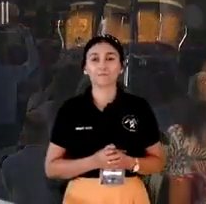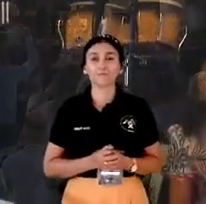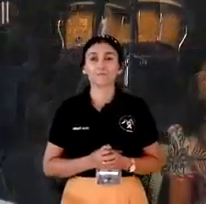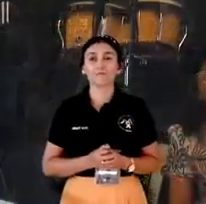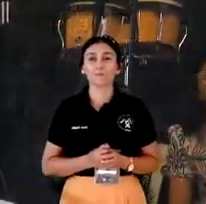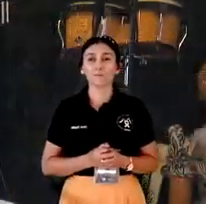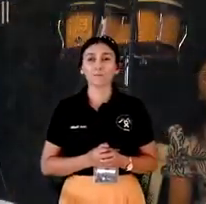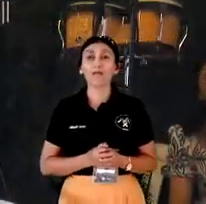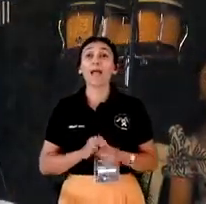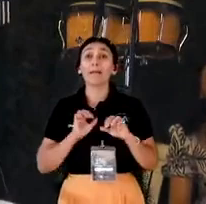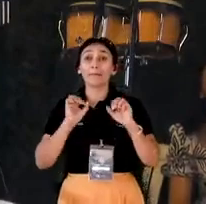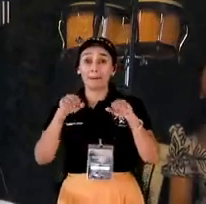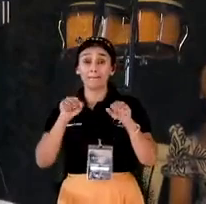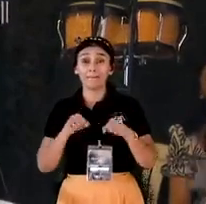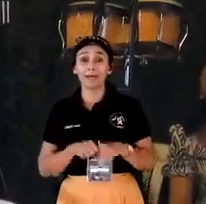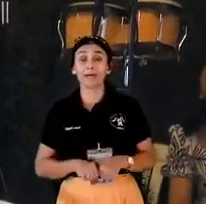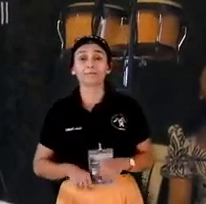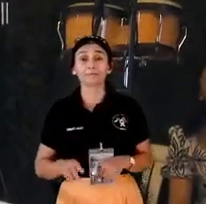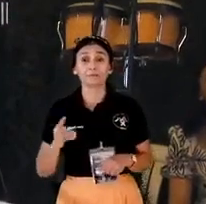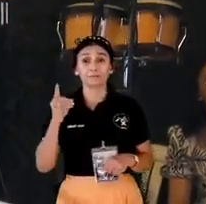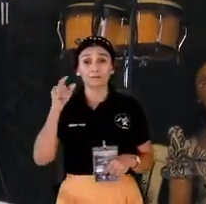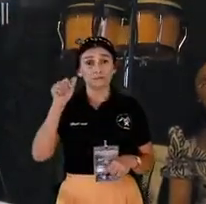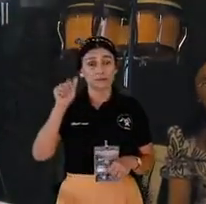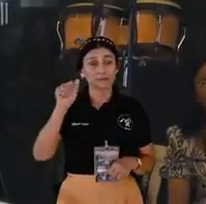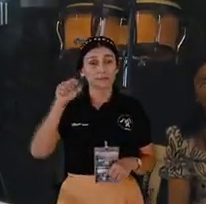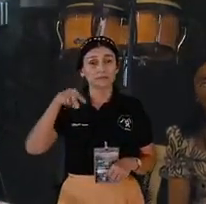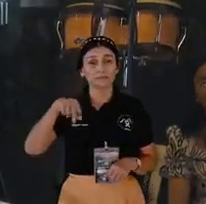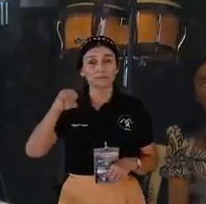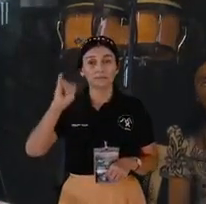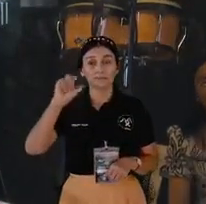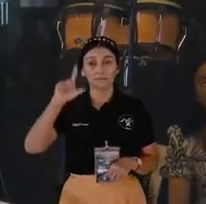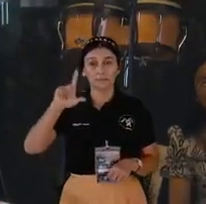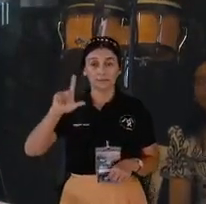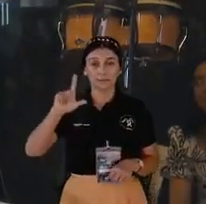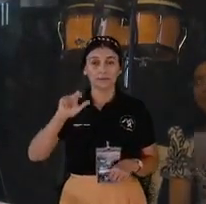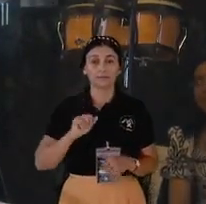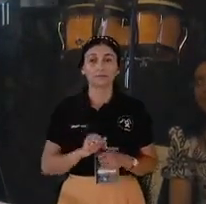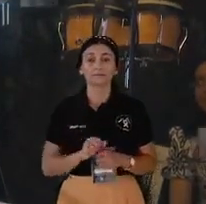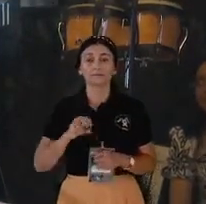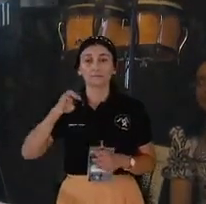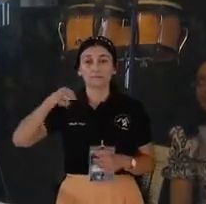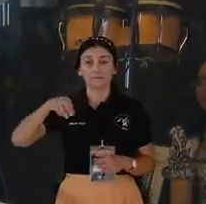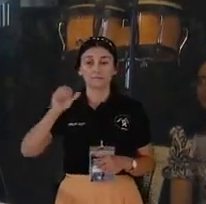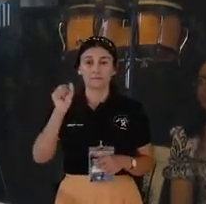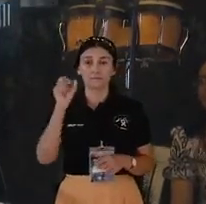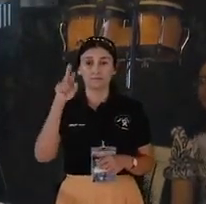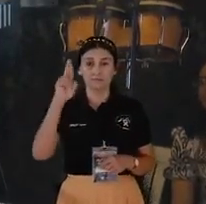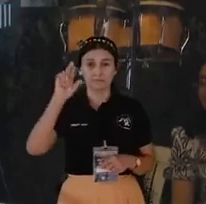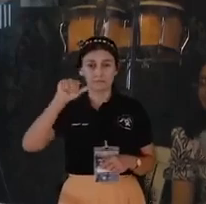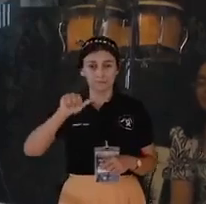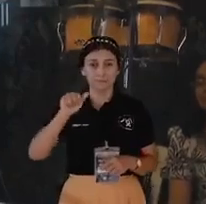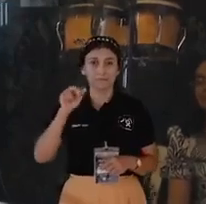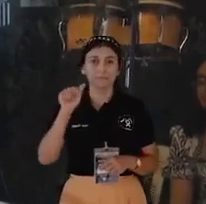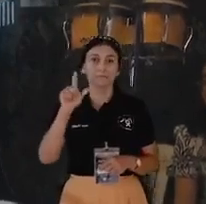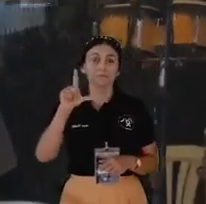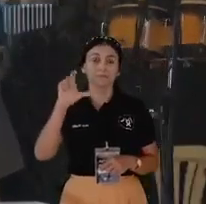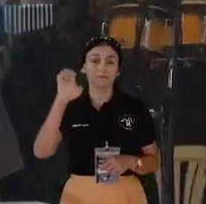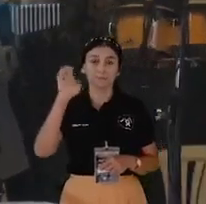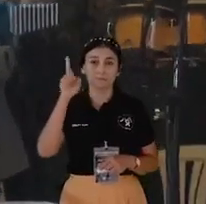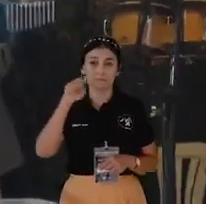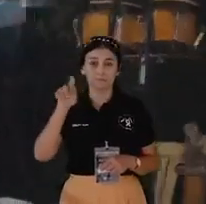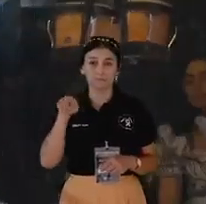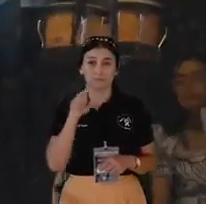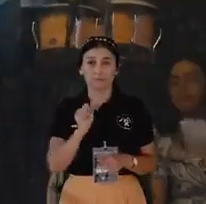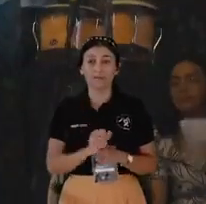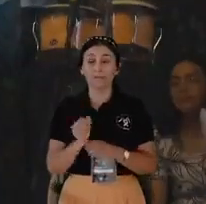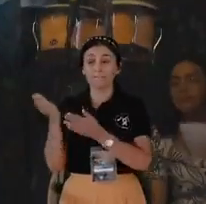hermano Daniel Morales. Él es nuestro asesor, él es nuestro compañero. Va a pasar aquí